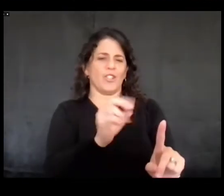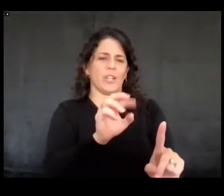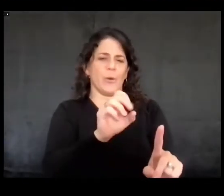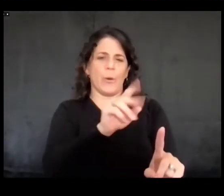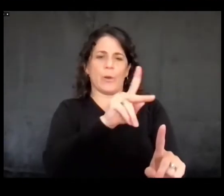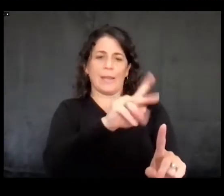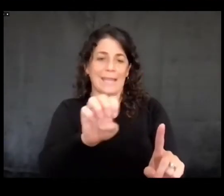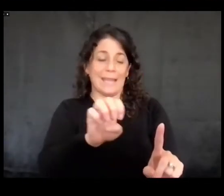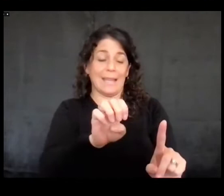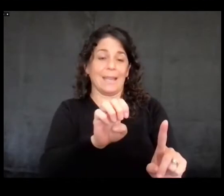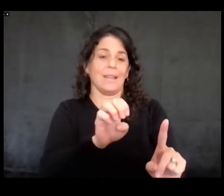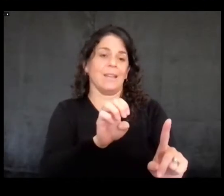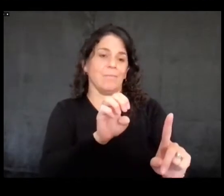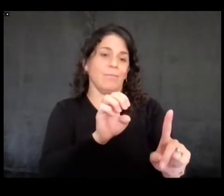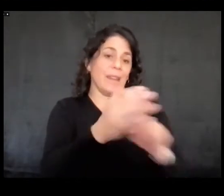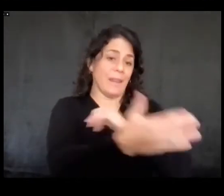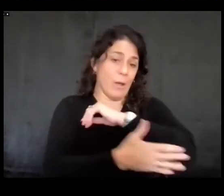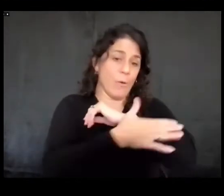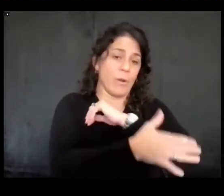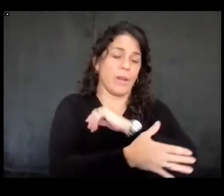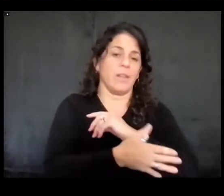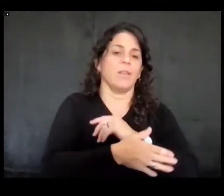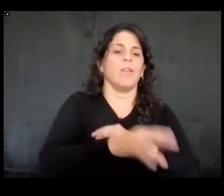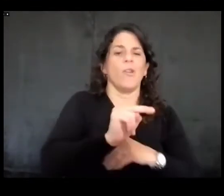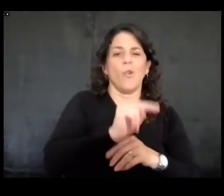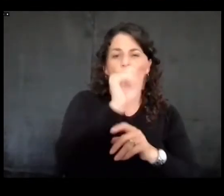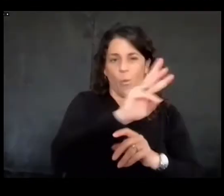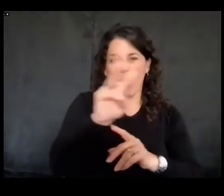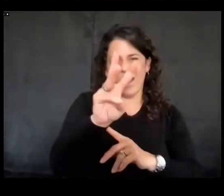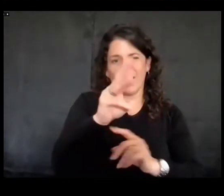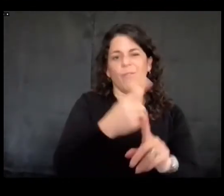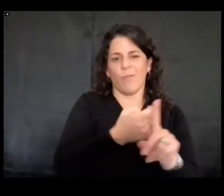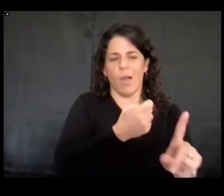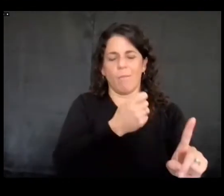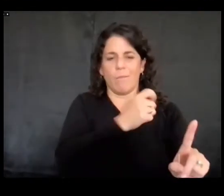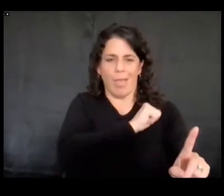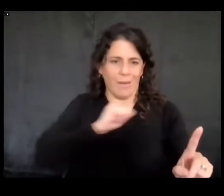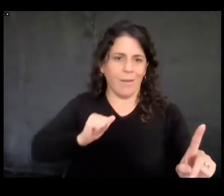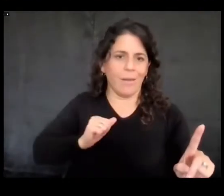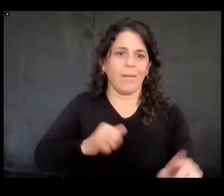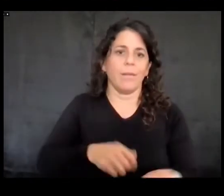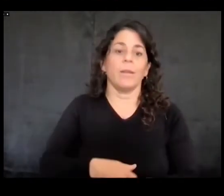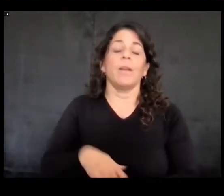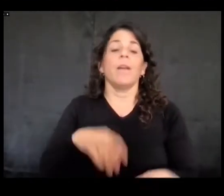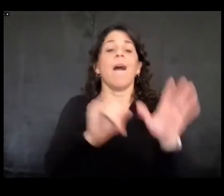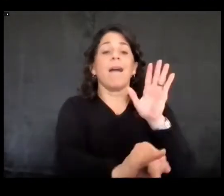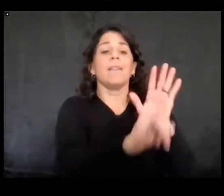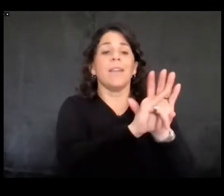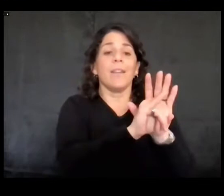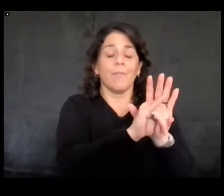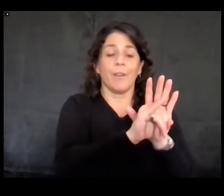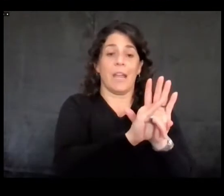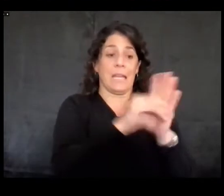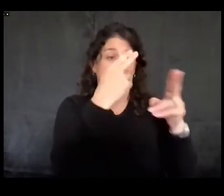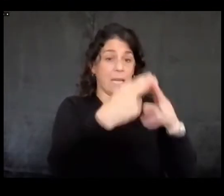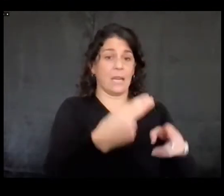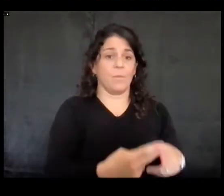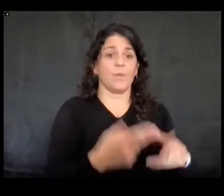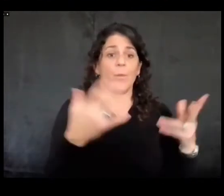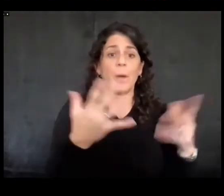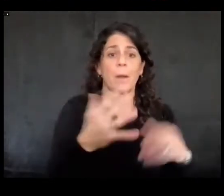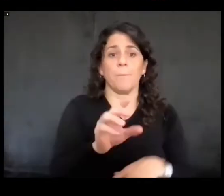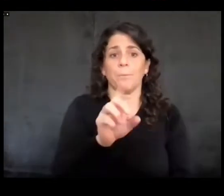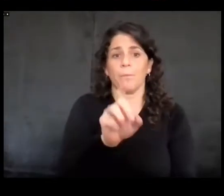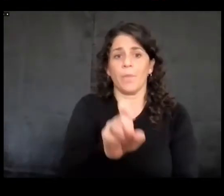30 millas al norte noreste de atlanta fueron identificadas por las autoridades como ya he